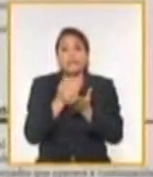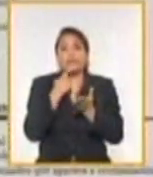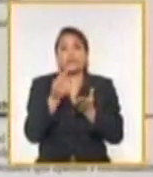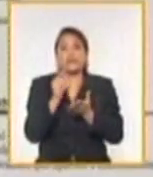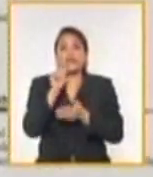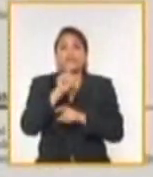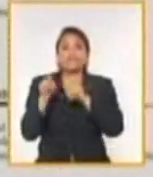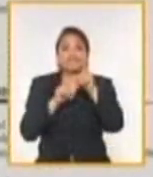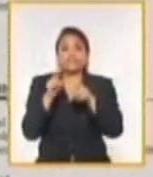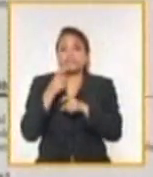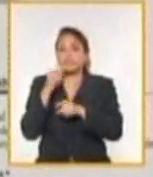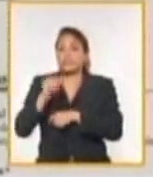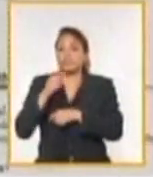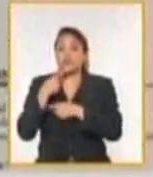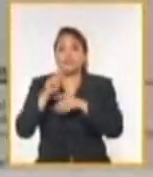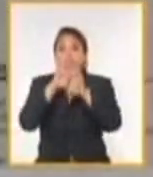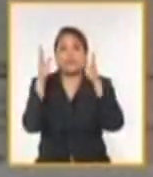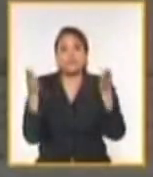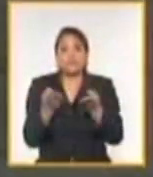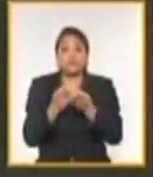todo el mundo, todo ello en